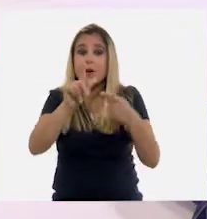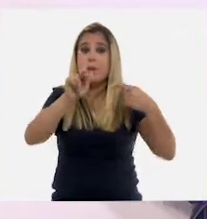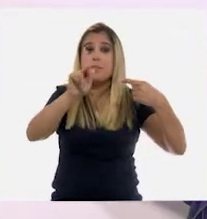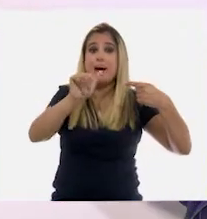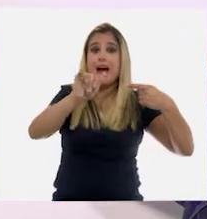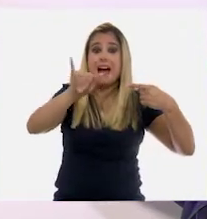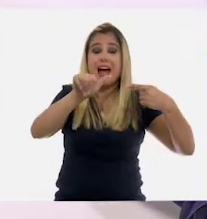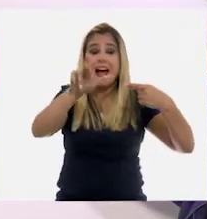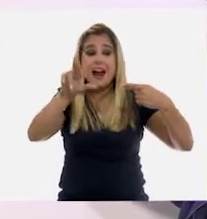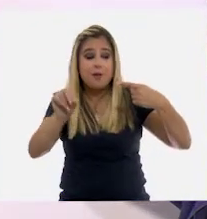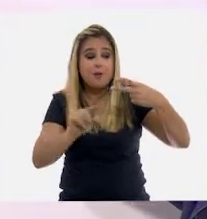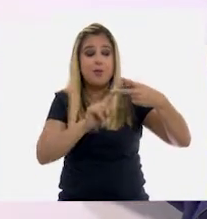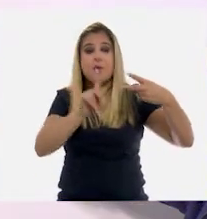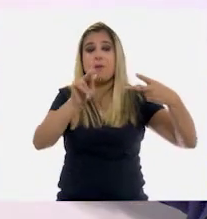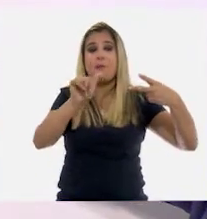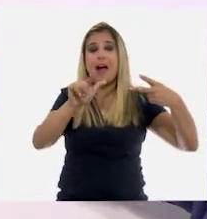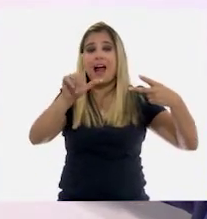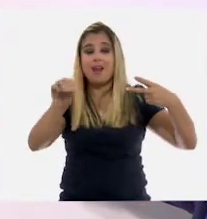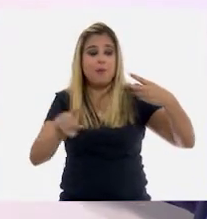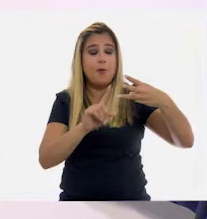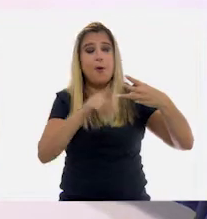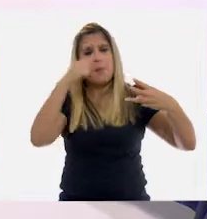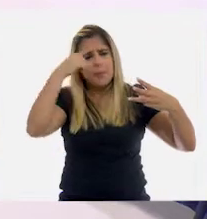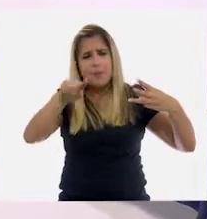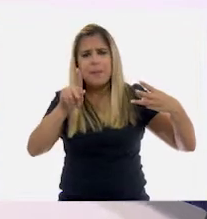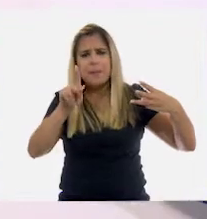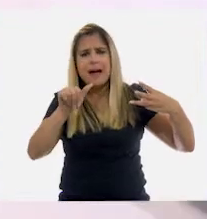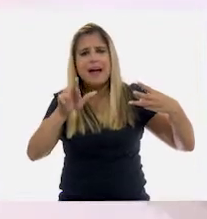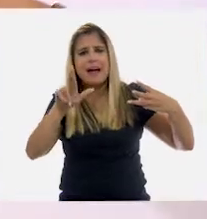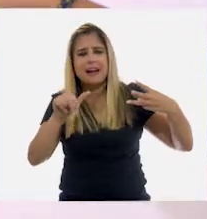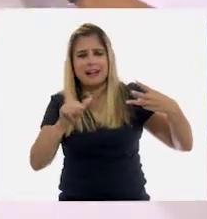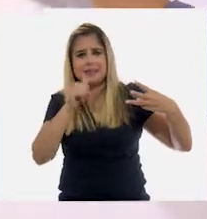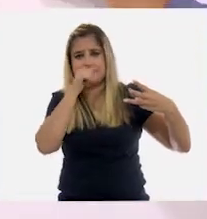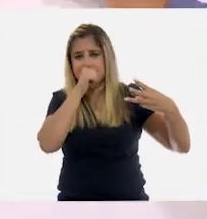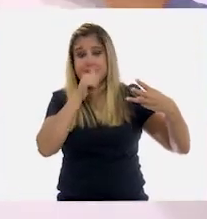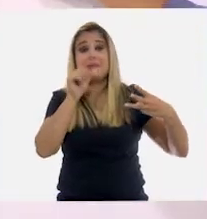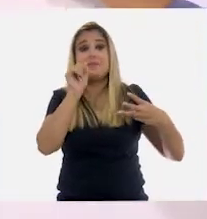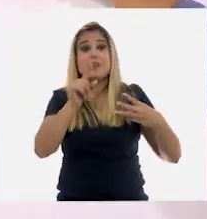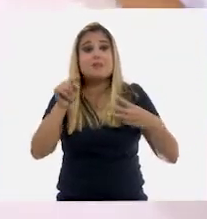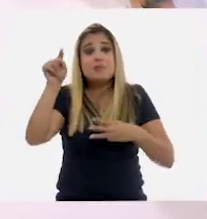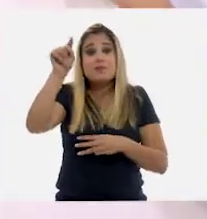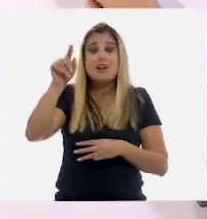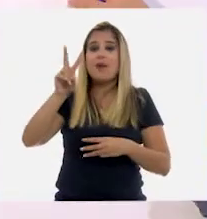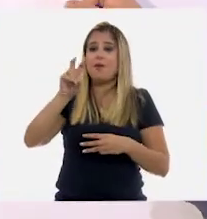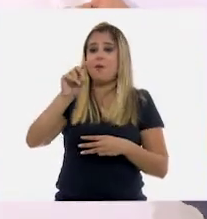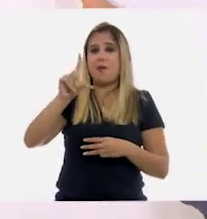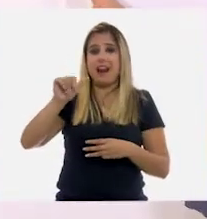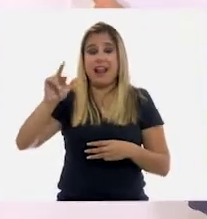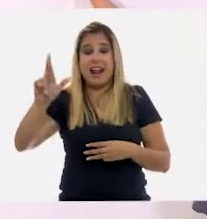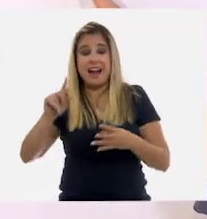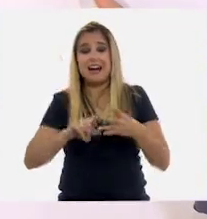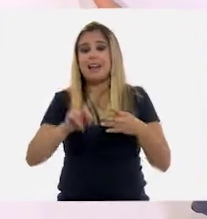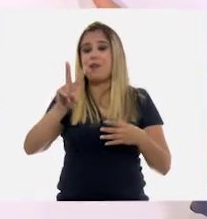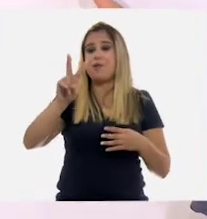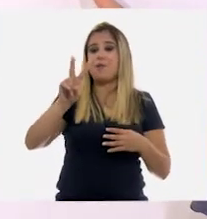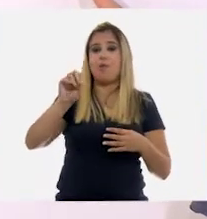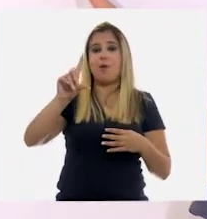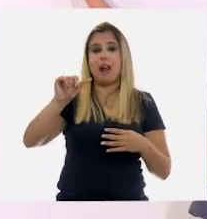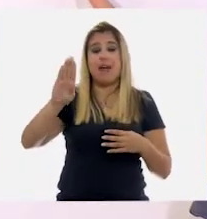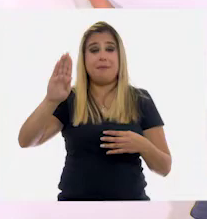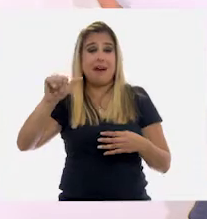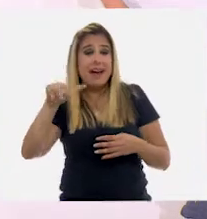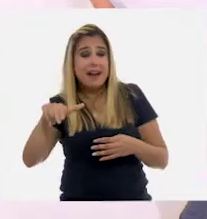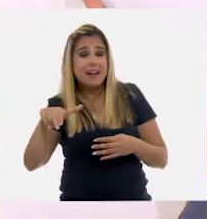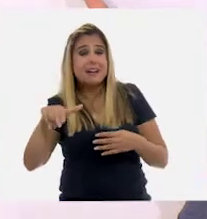Pájaro, palo, para. Igual acá. Volar, volaban